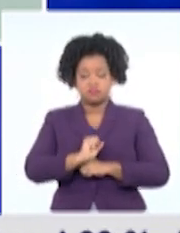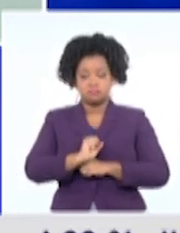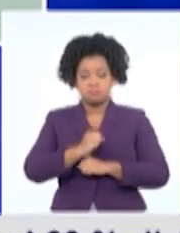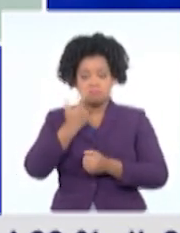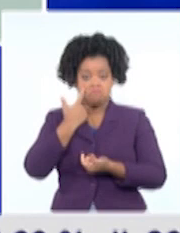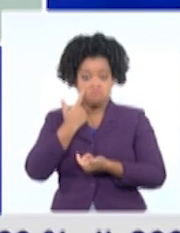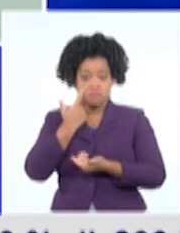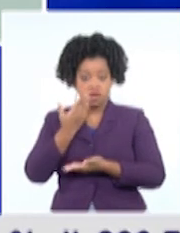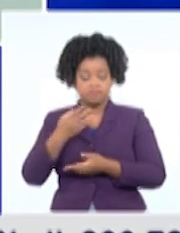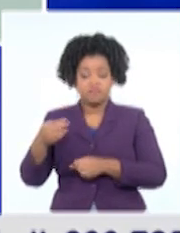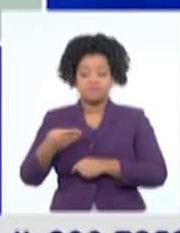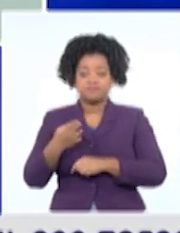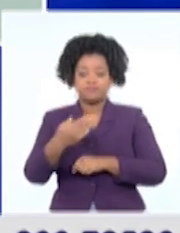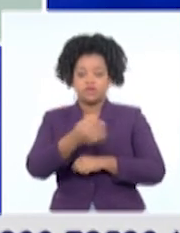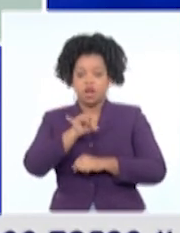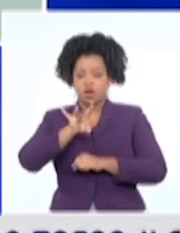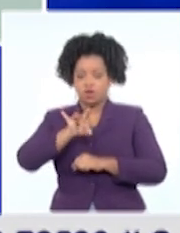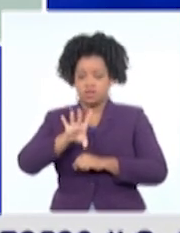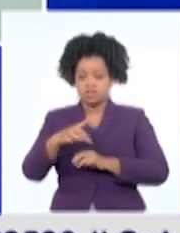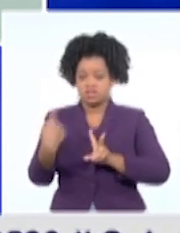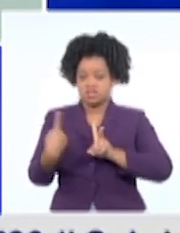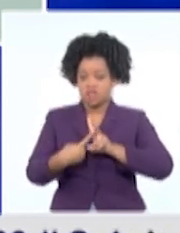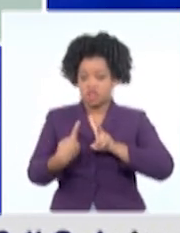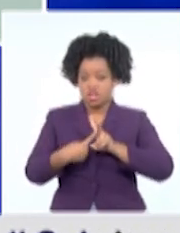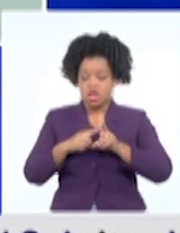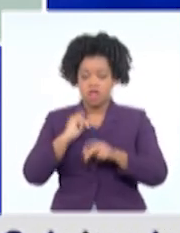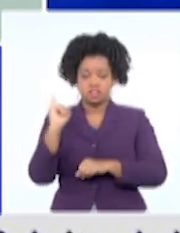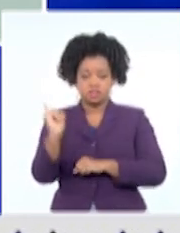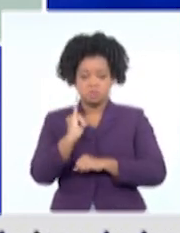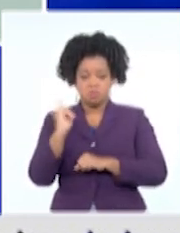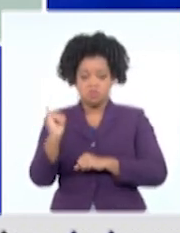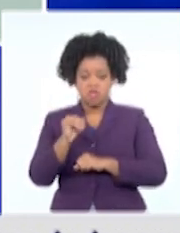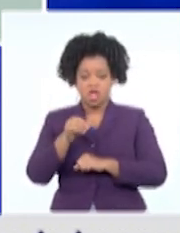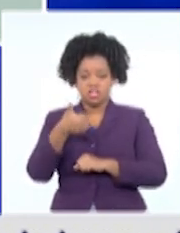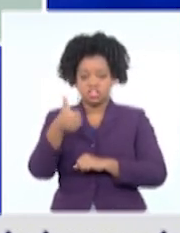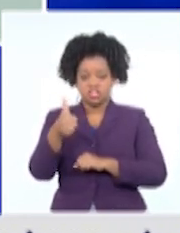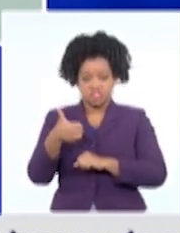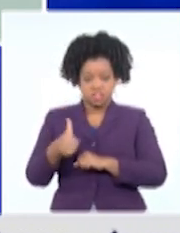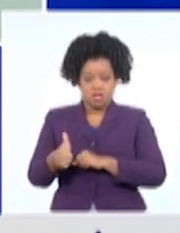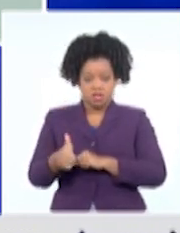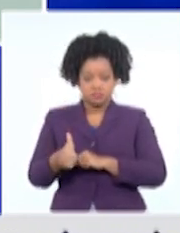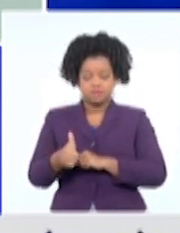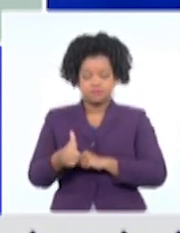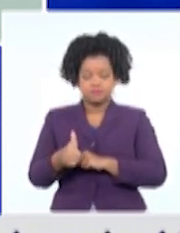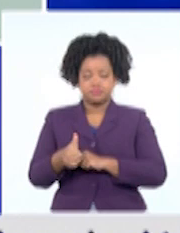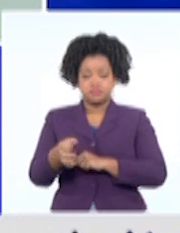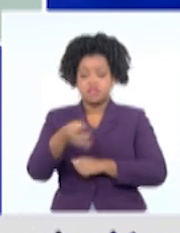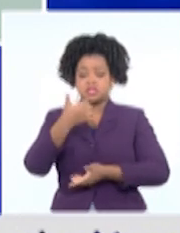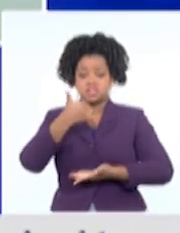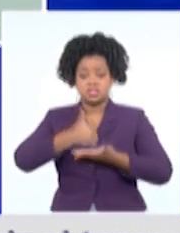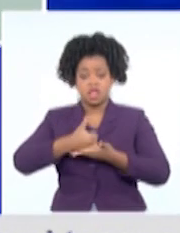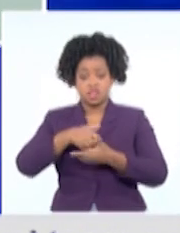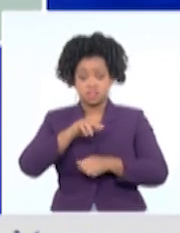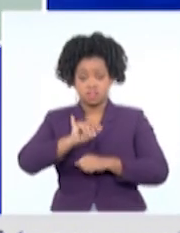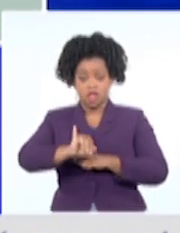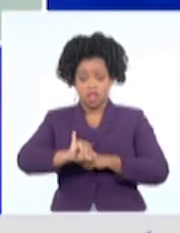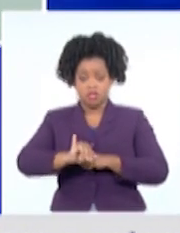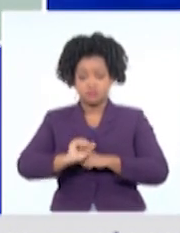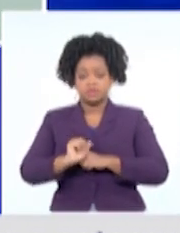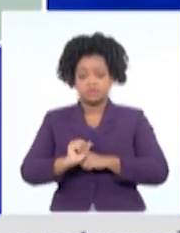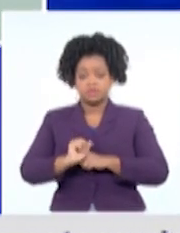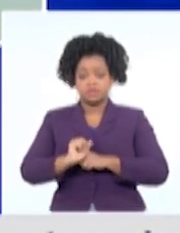Baracoa con 15 casos, Yateras e Imías con 10, el municipio cabecera Guantánamo con 6,